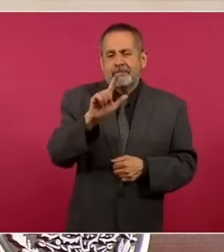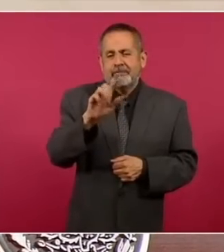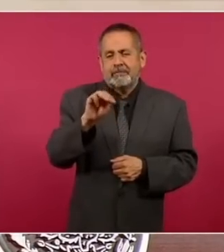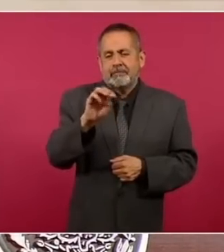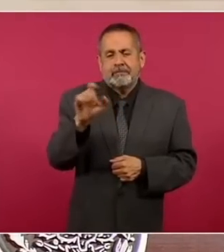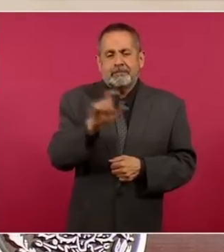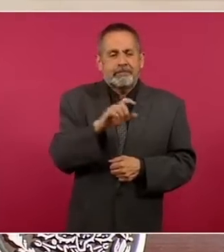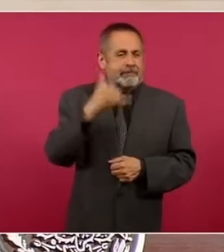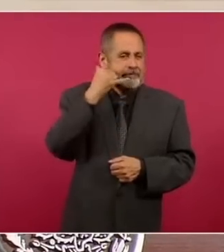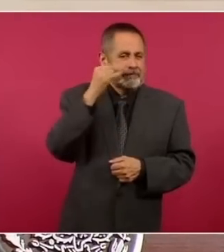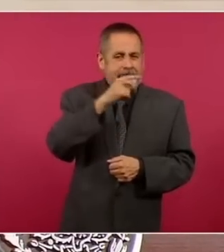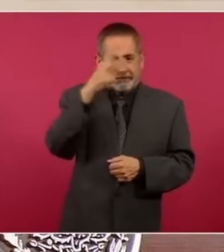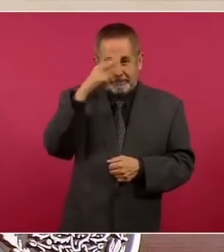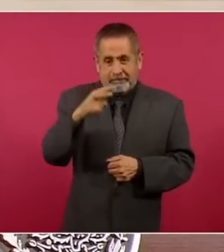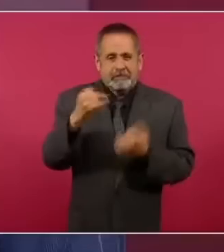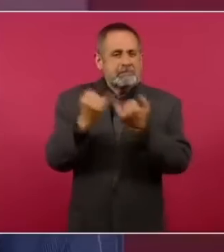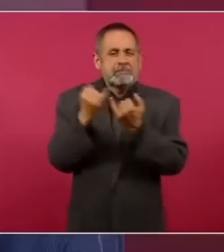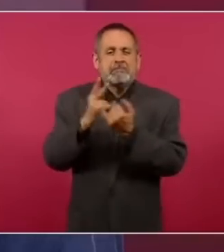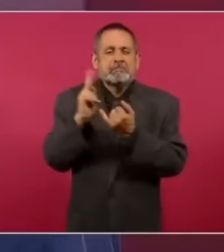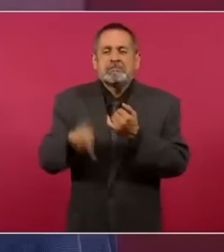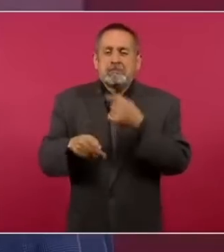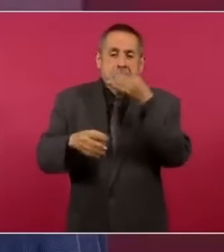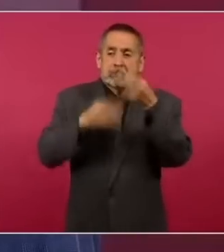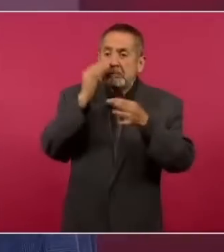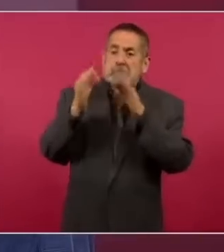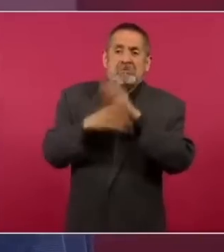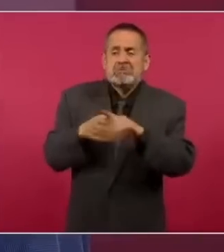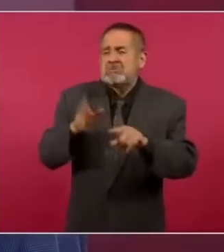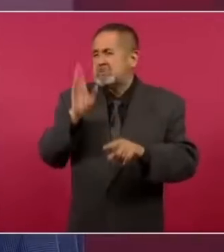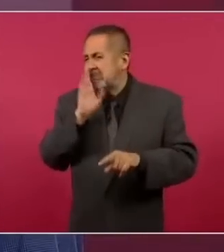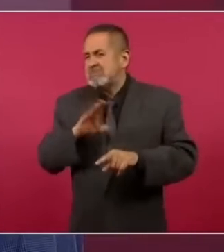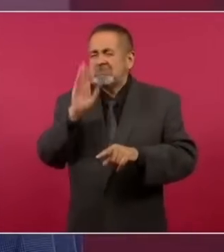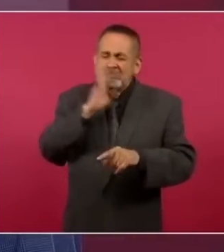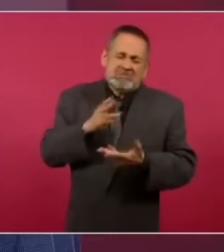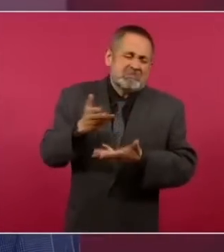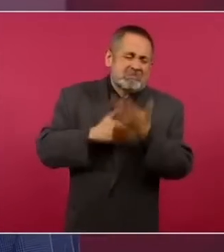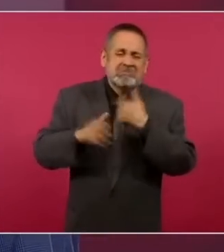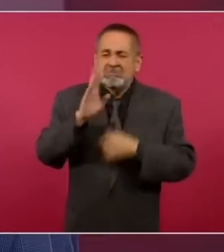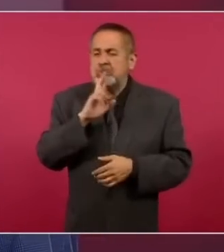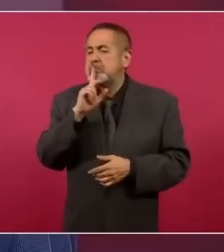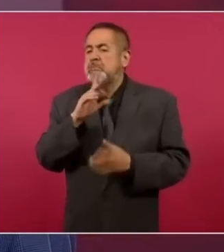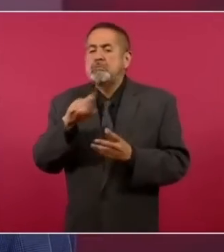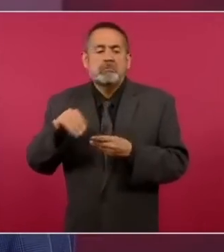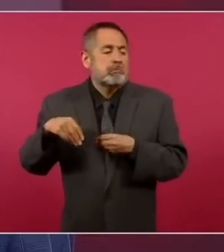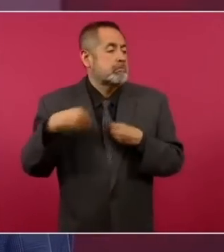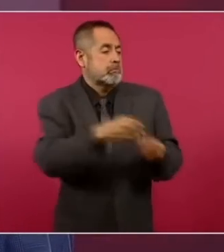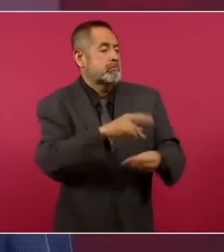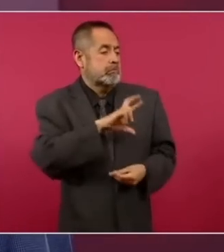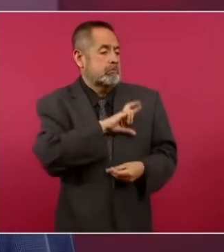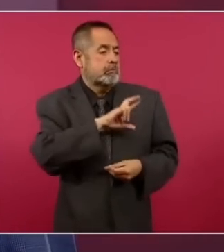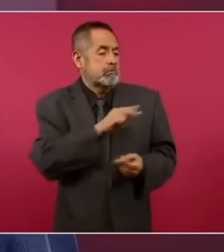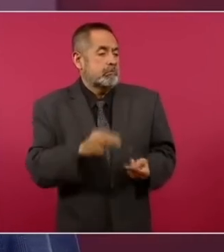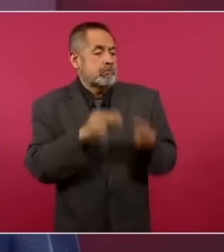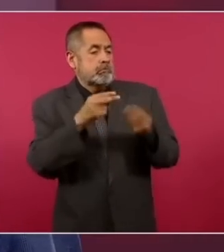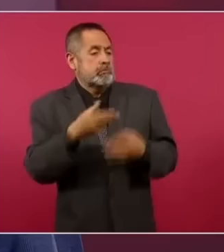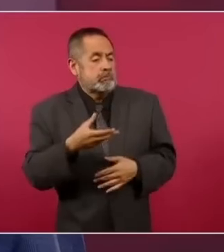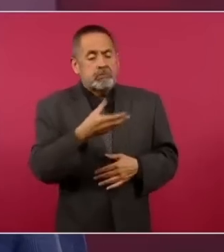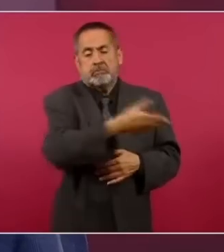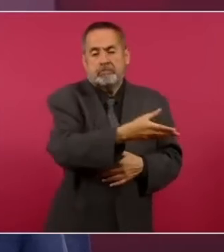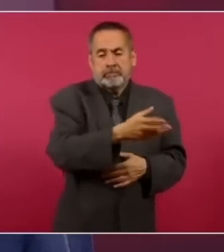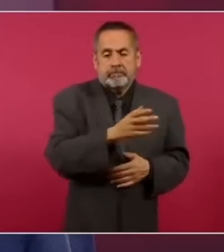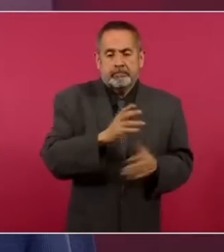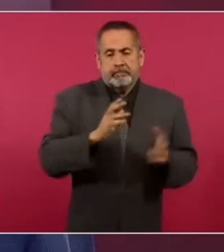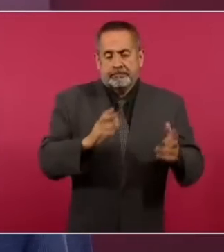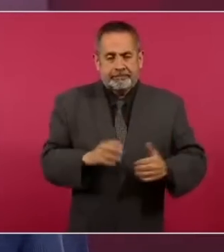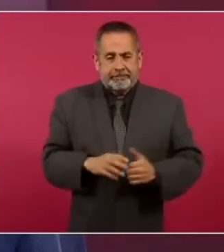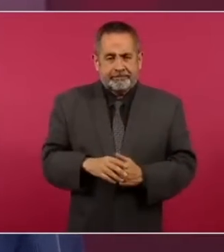regalen un like para que le lleguemos a más personas con este video. Dejen sus comentarios y vamos rápidamente a ver qué es lo